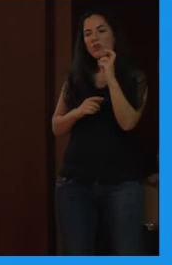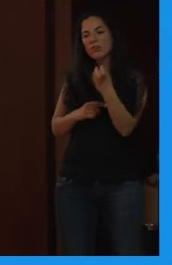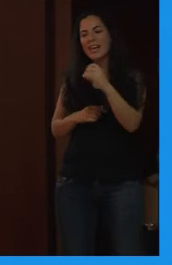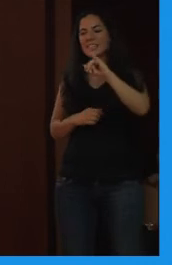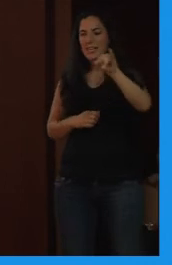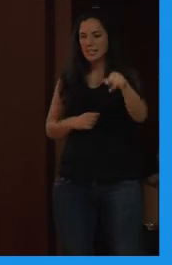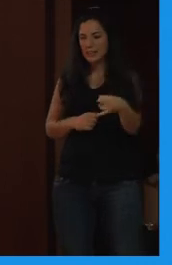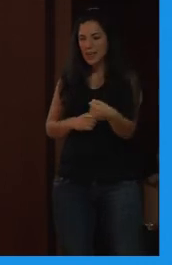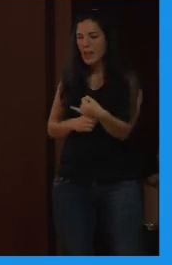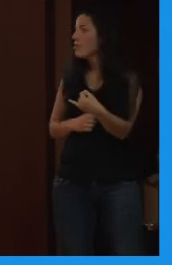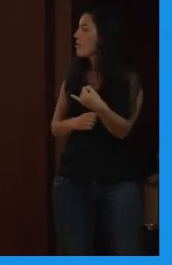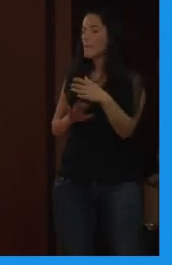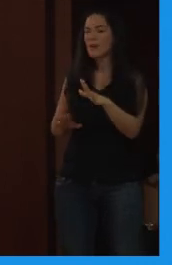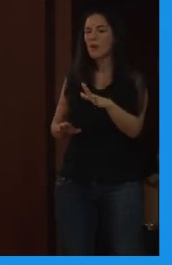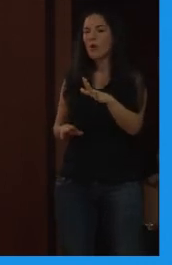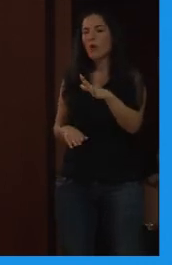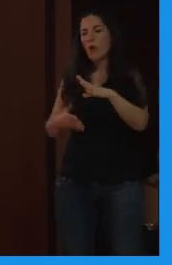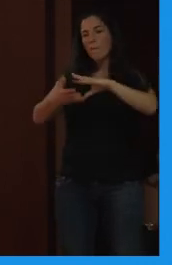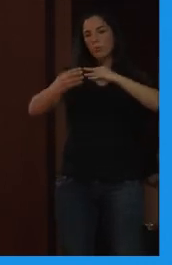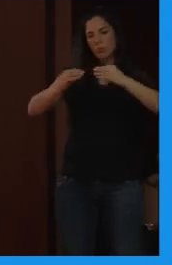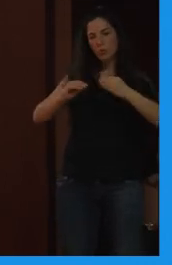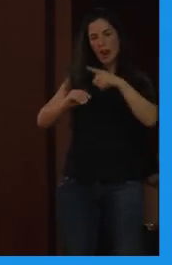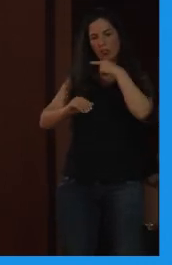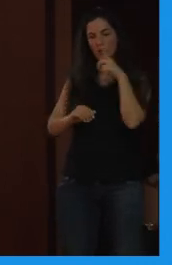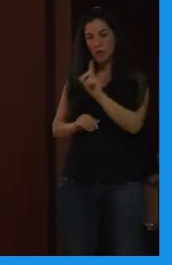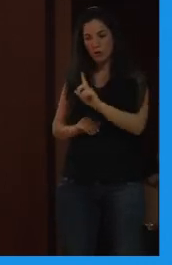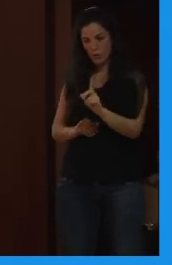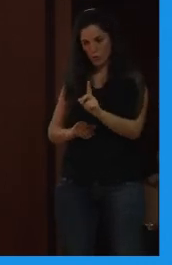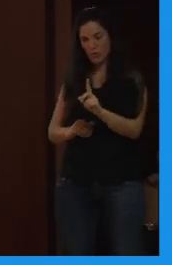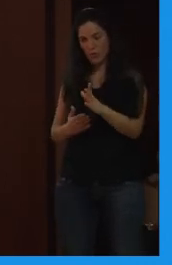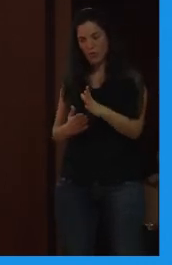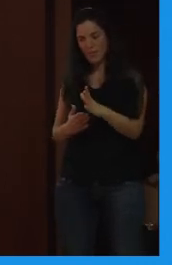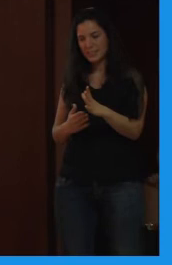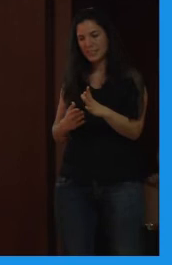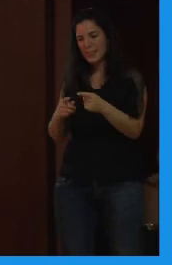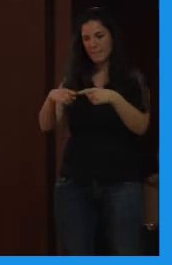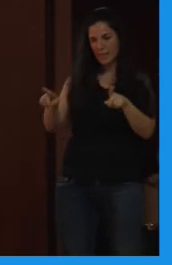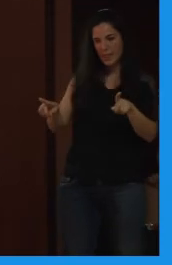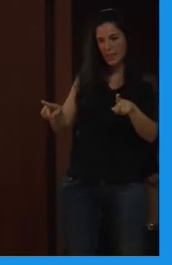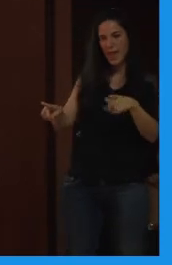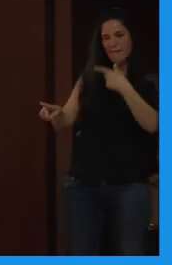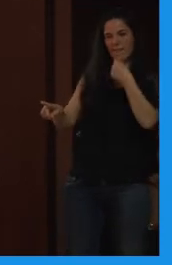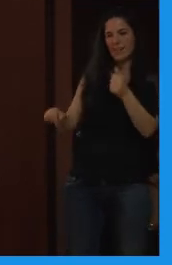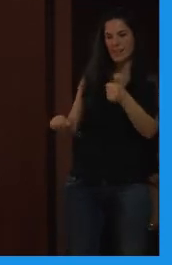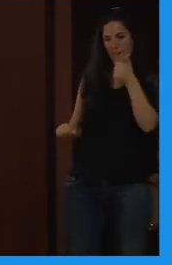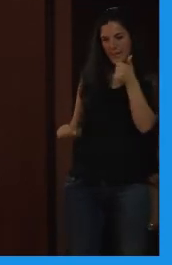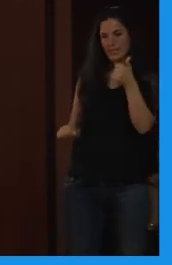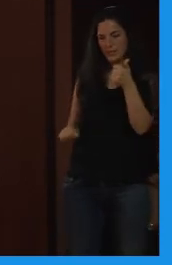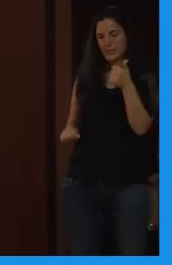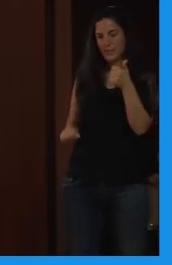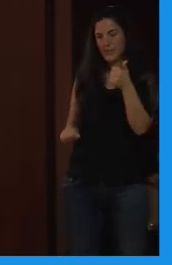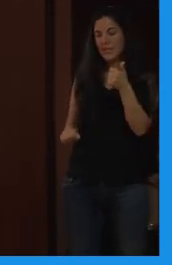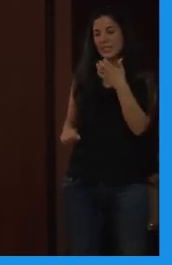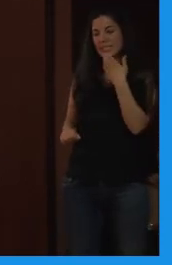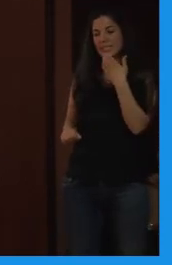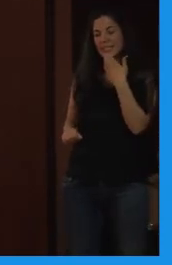ni dolores musculares ni dolores articulares. Por eso es fácil a veces diferenciarlo. Es decir, un problema endocrinológico, si